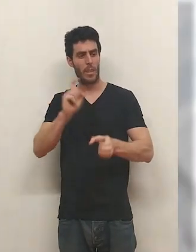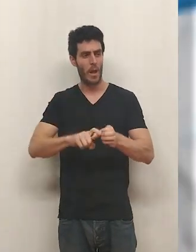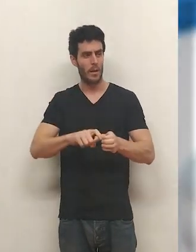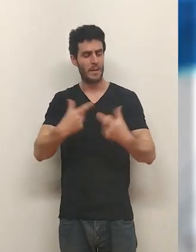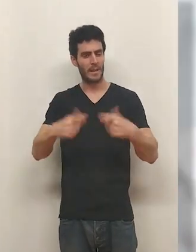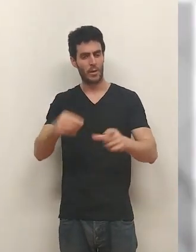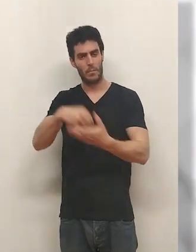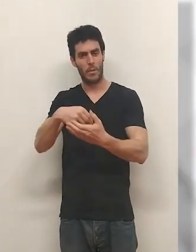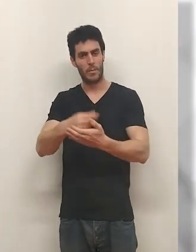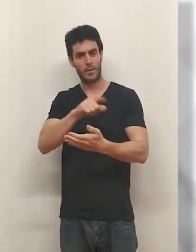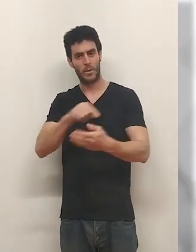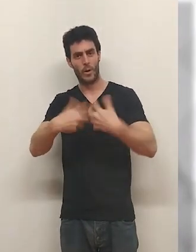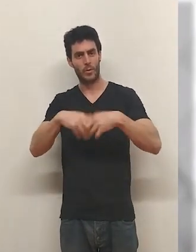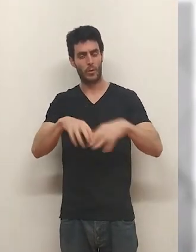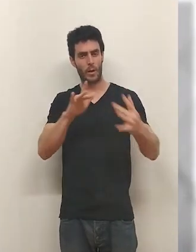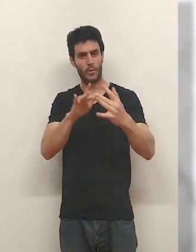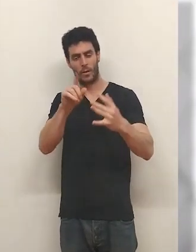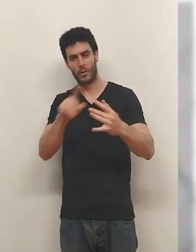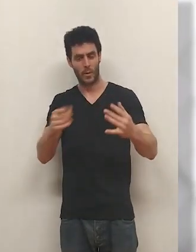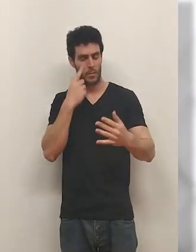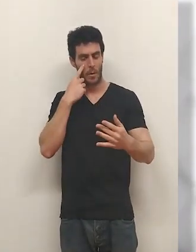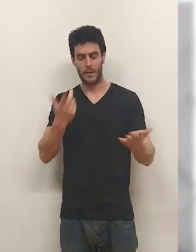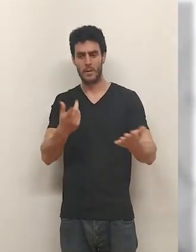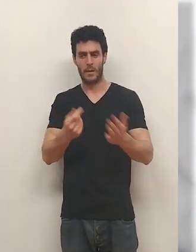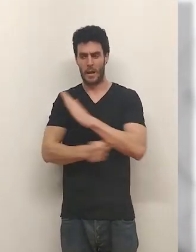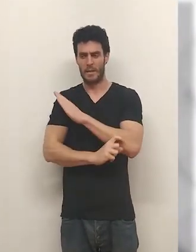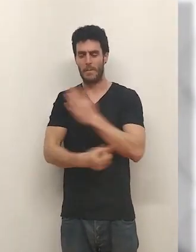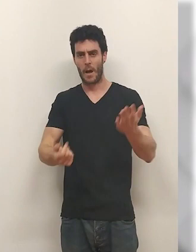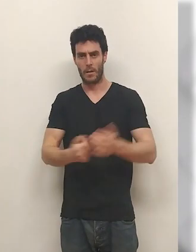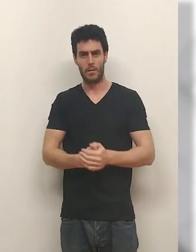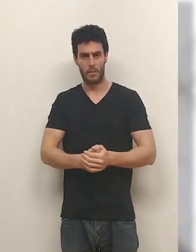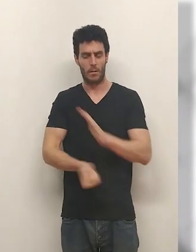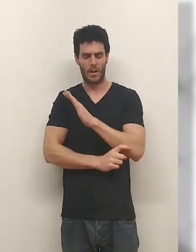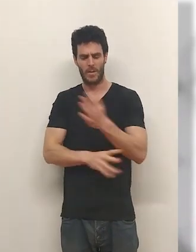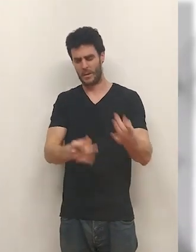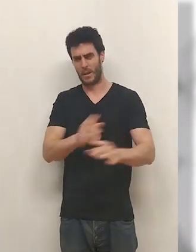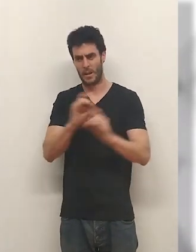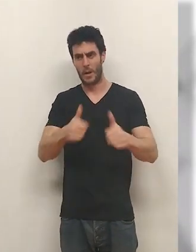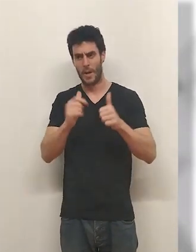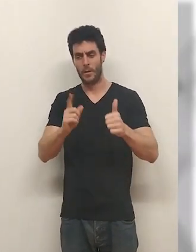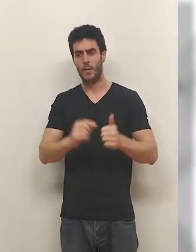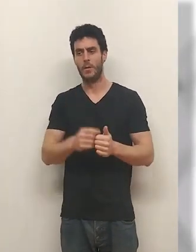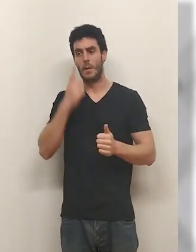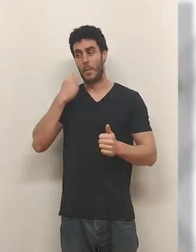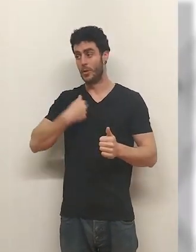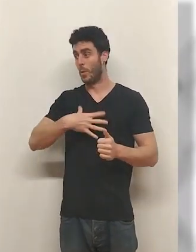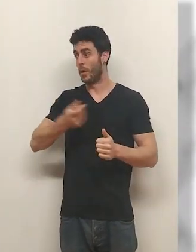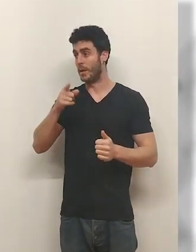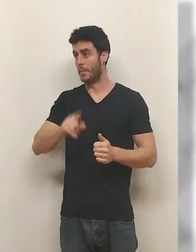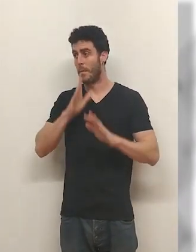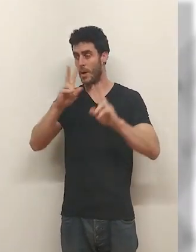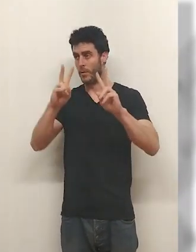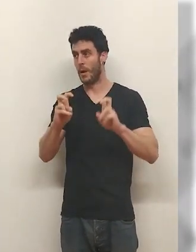planteó con los sectores implicados, que hablen con las industrias de la cultura, etc. Está fuera de su tiempo. Yo también, si no le importa, yo también podría, pero